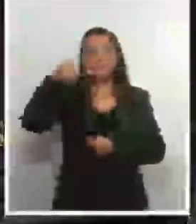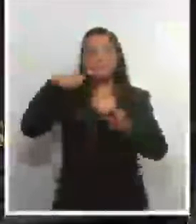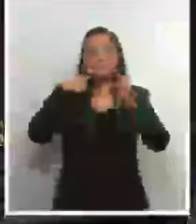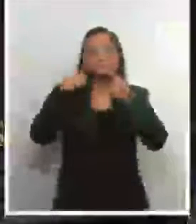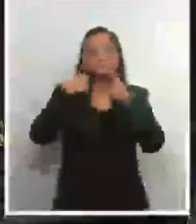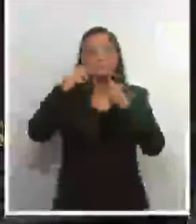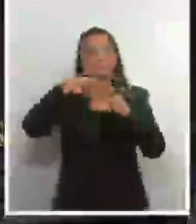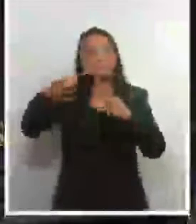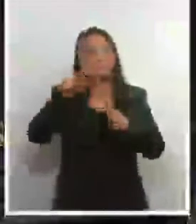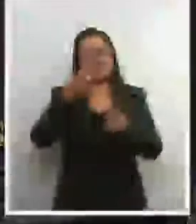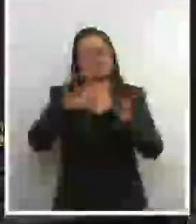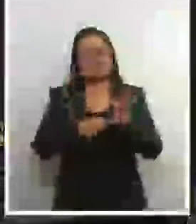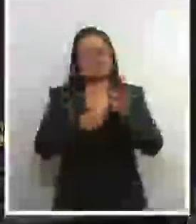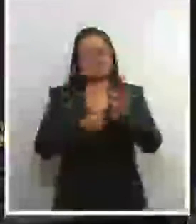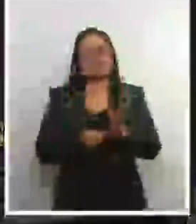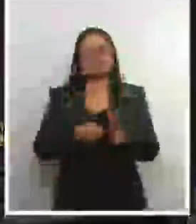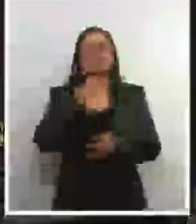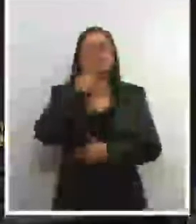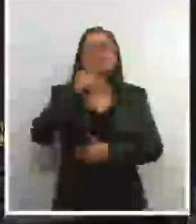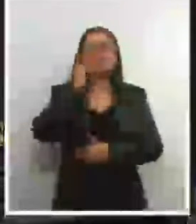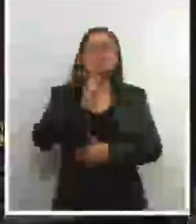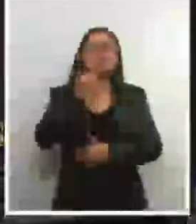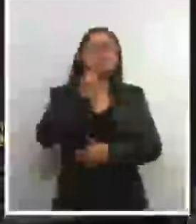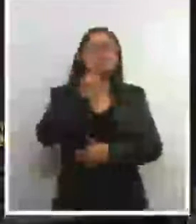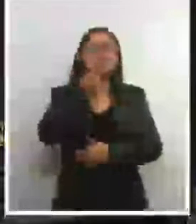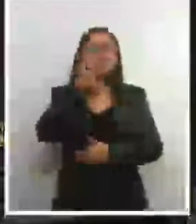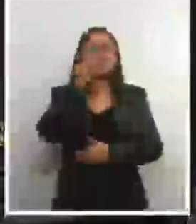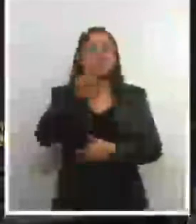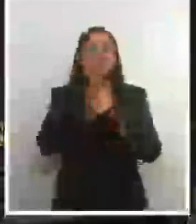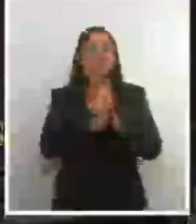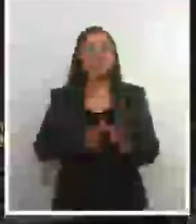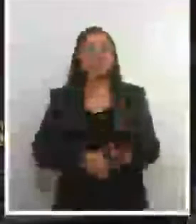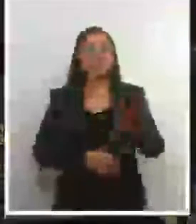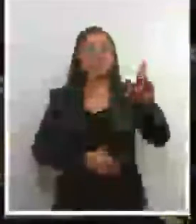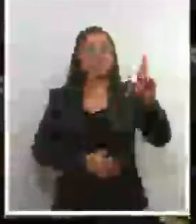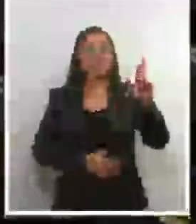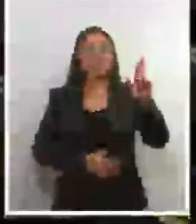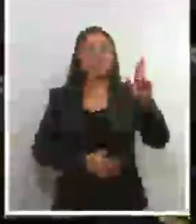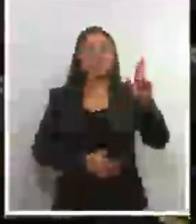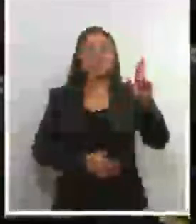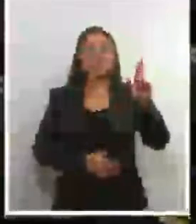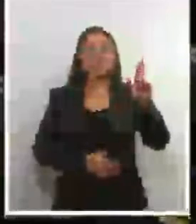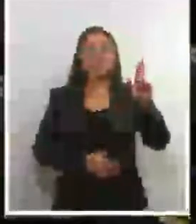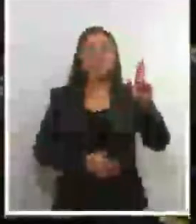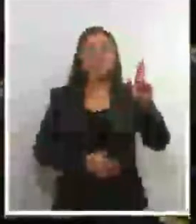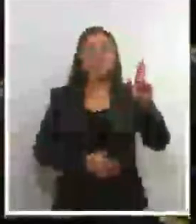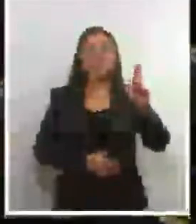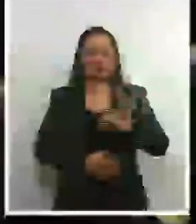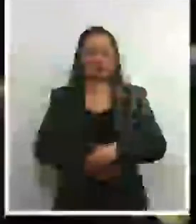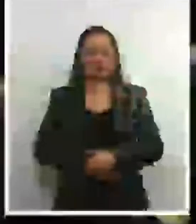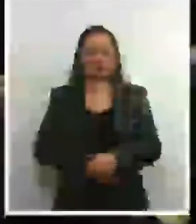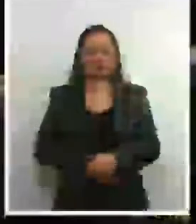discusión la reserva presentada. Las y los constituyentes que estén por la afirmativa sírvanse manifestarlo.